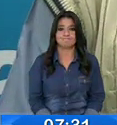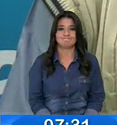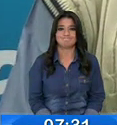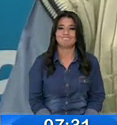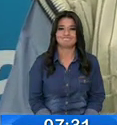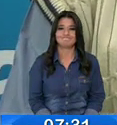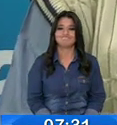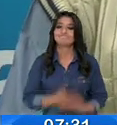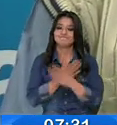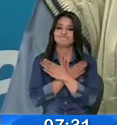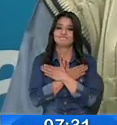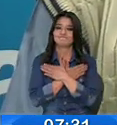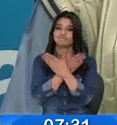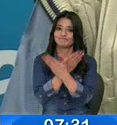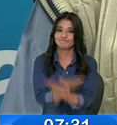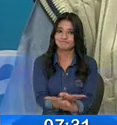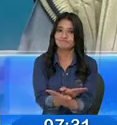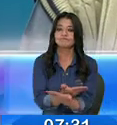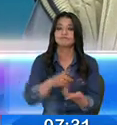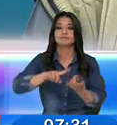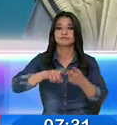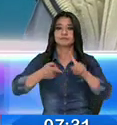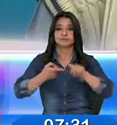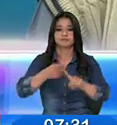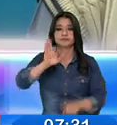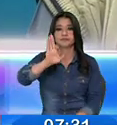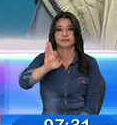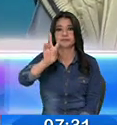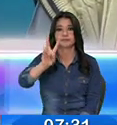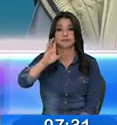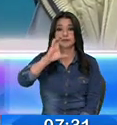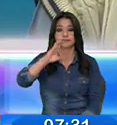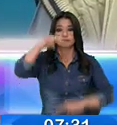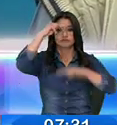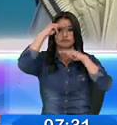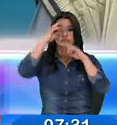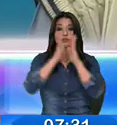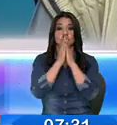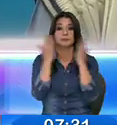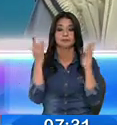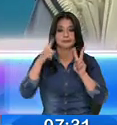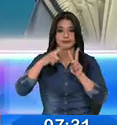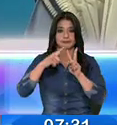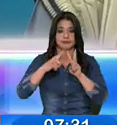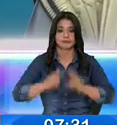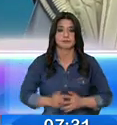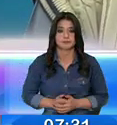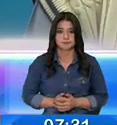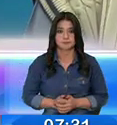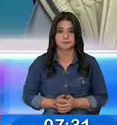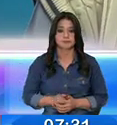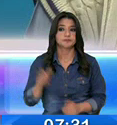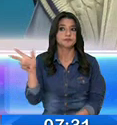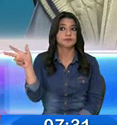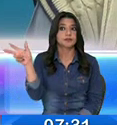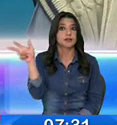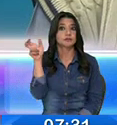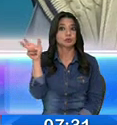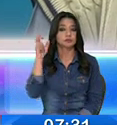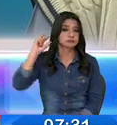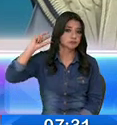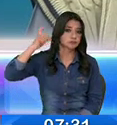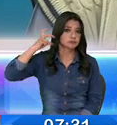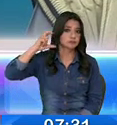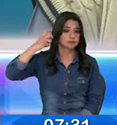un saludo cordial y afectuoso a los televidentes de televicentro noticiero el comercio tv y los oyentes de platico en fm y